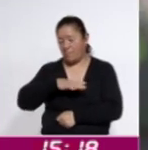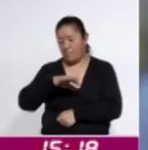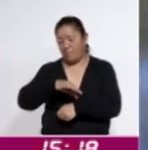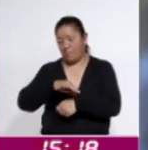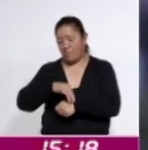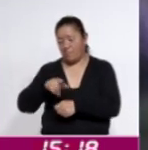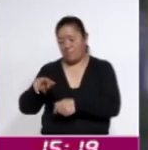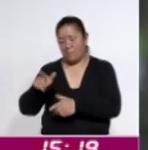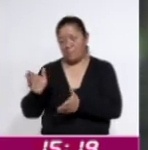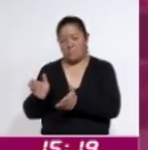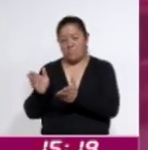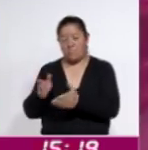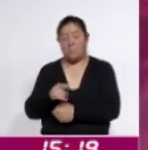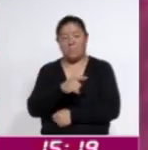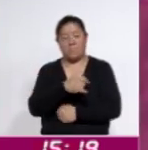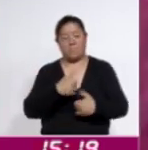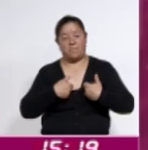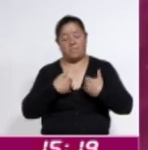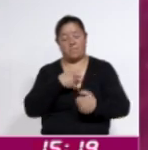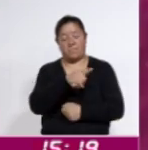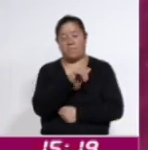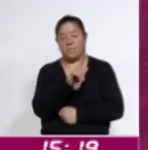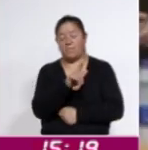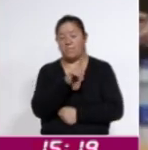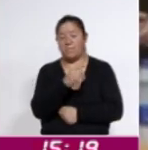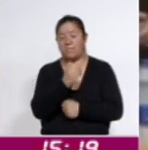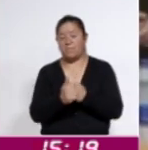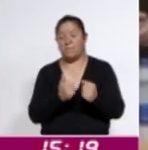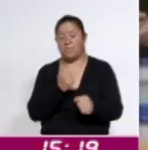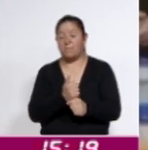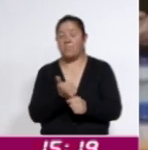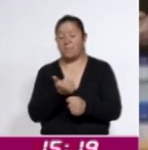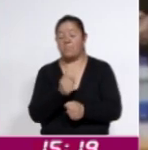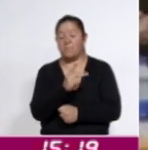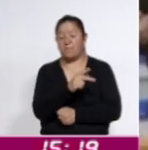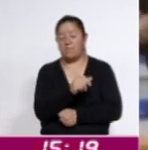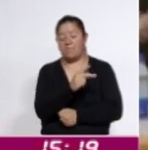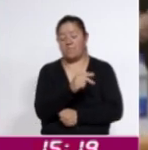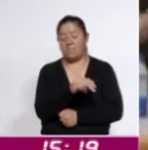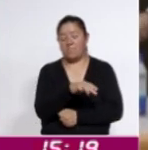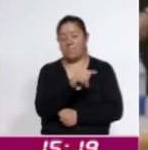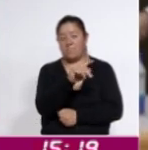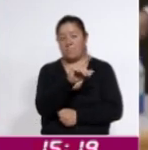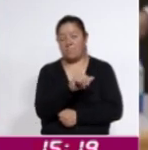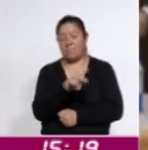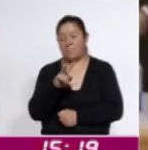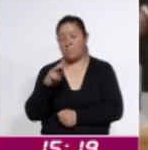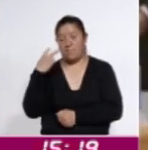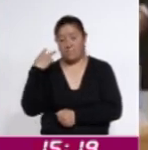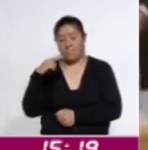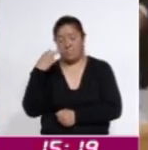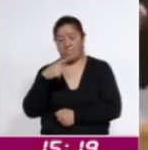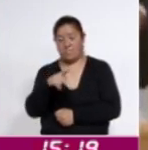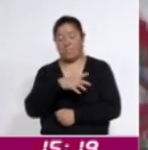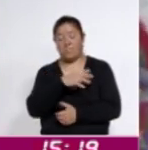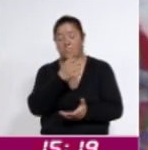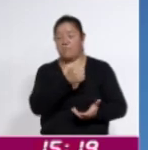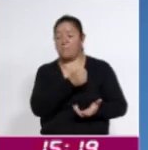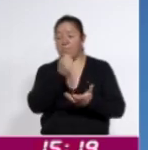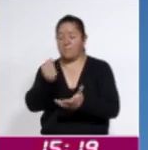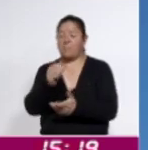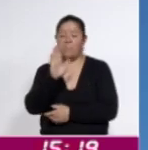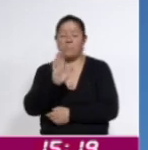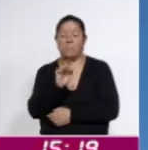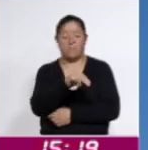La joven de 17 años y originaria de Papantla, Veracruz, recibió este premio que es equivalente a un Nobel en materia educativa y